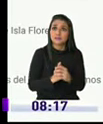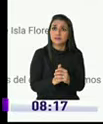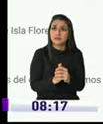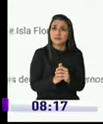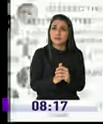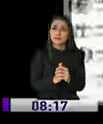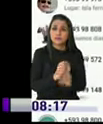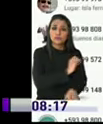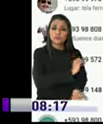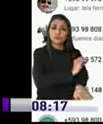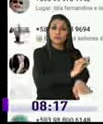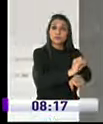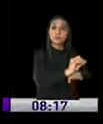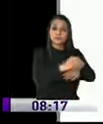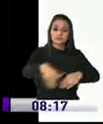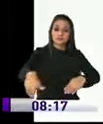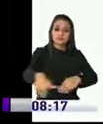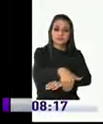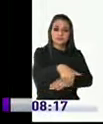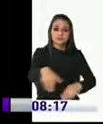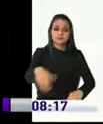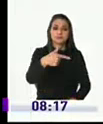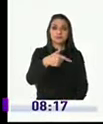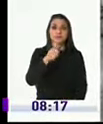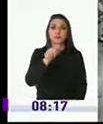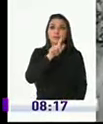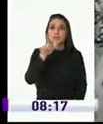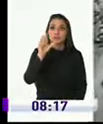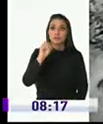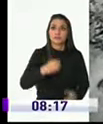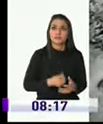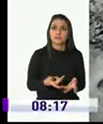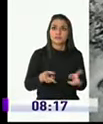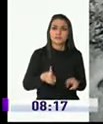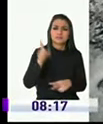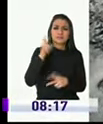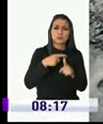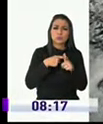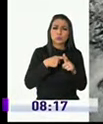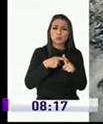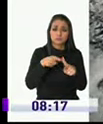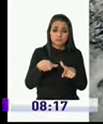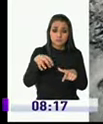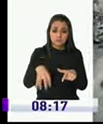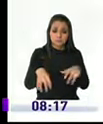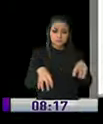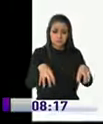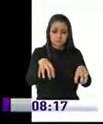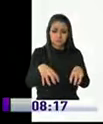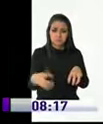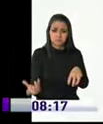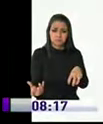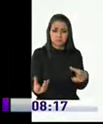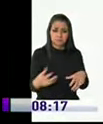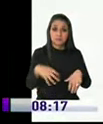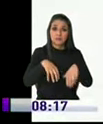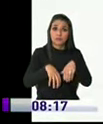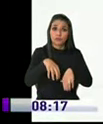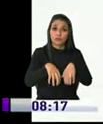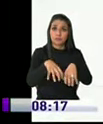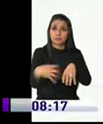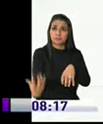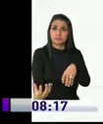Occidental y Gallo y Gonzalo Gallo, esquina. También necesita reparación urgente. Ustedes ven, ya los adoquines están saliéndose